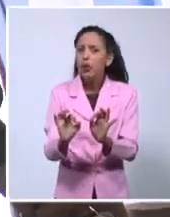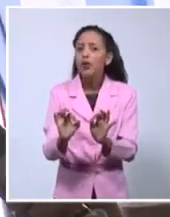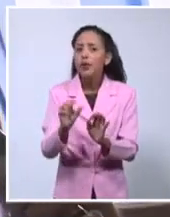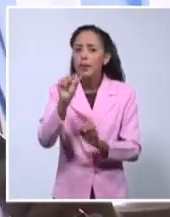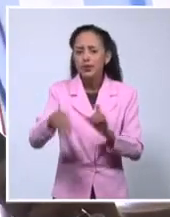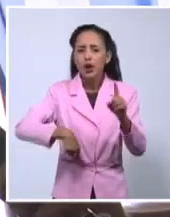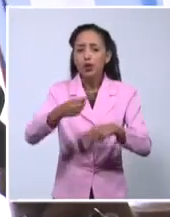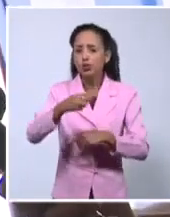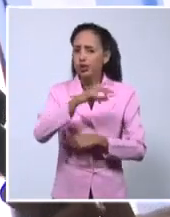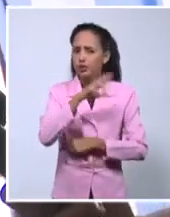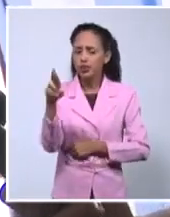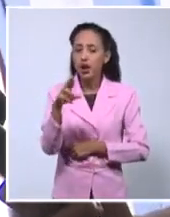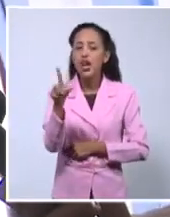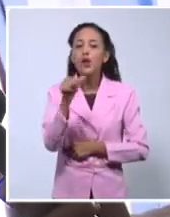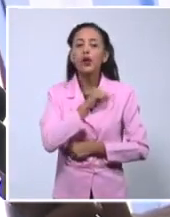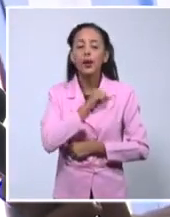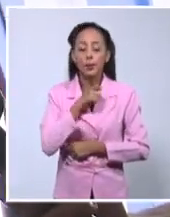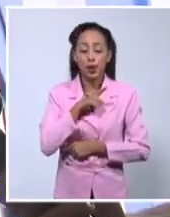hay una clase media